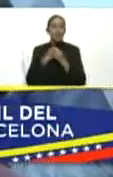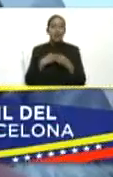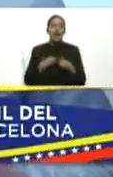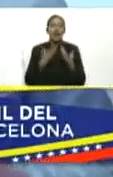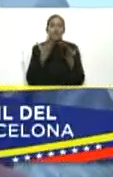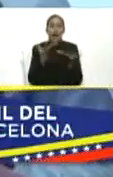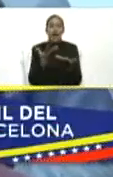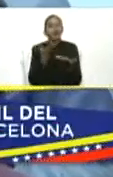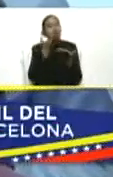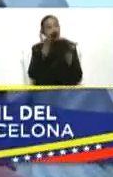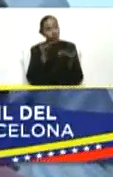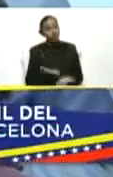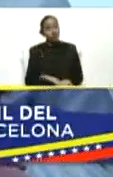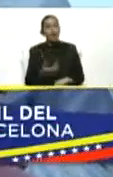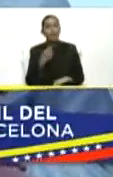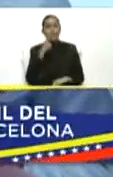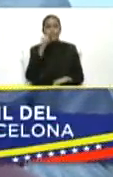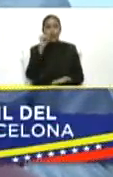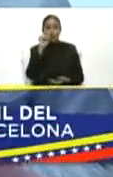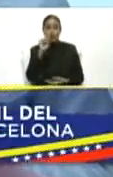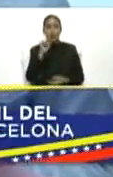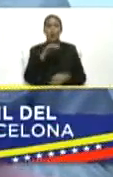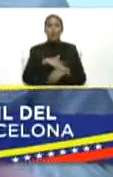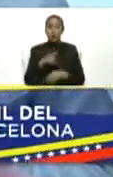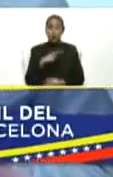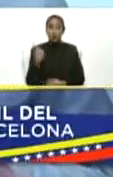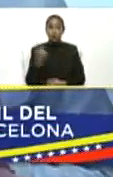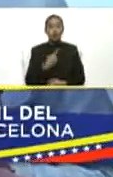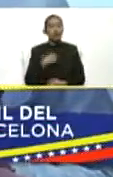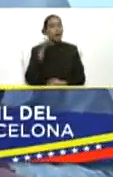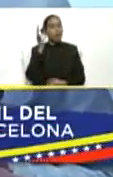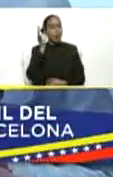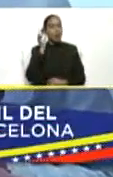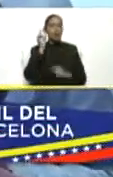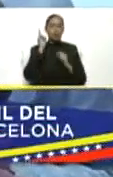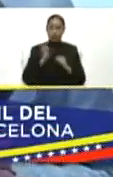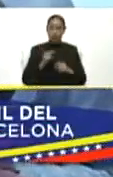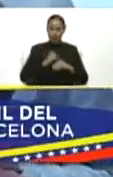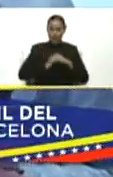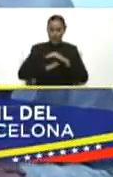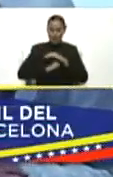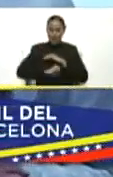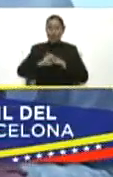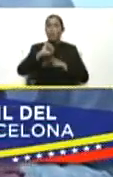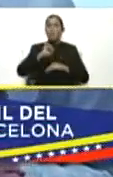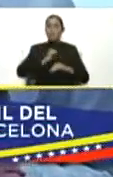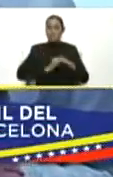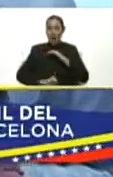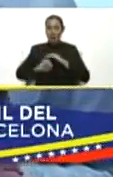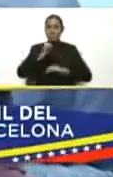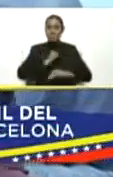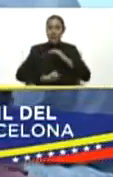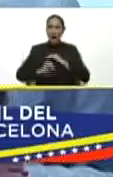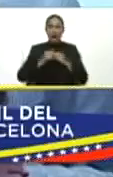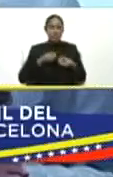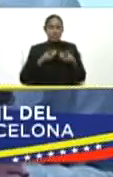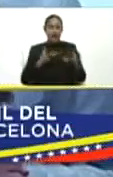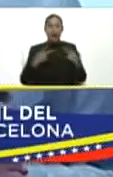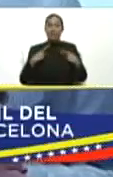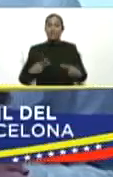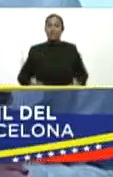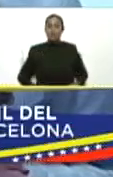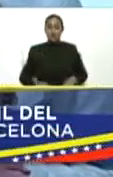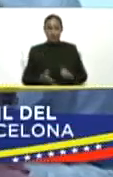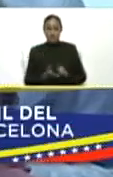el día de hoy. Esto es profético, porque las mujeres somos las que parimos, las que reproducimos. Y el usted pisar este lugar va a